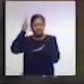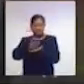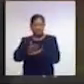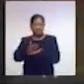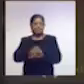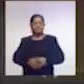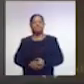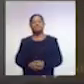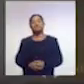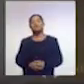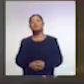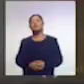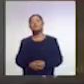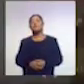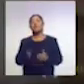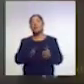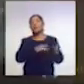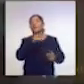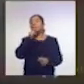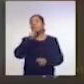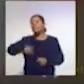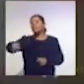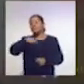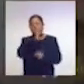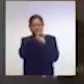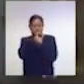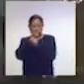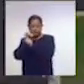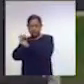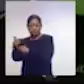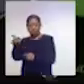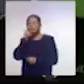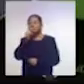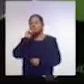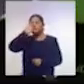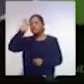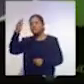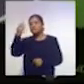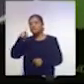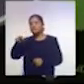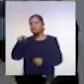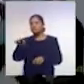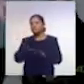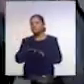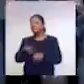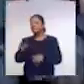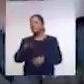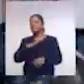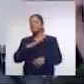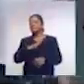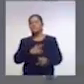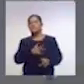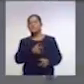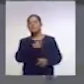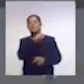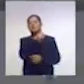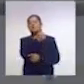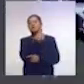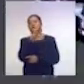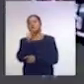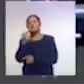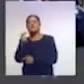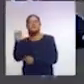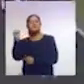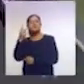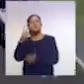Autoridades investigarán acciones u omisiones por parte de mandos y elementos de la Policía Federal relacionados con los hechos ocurridos el 26 y 27 de septiembre